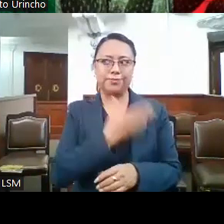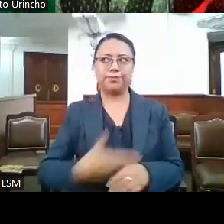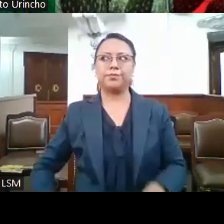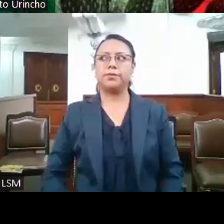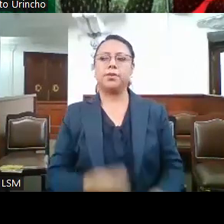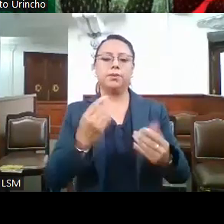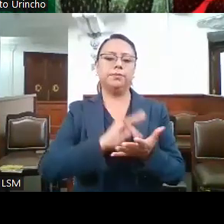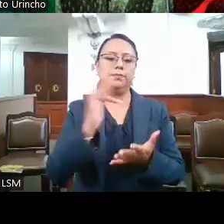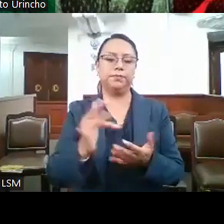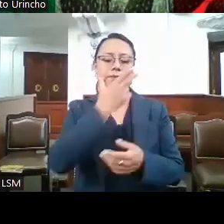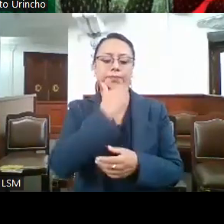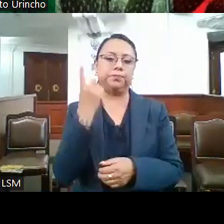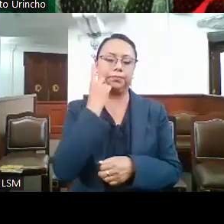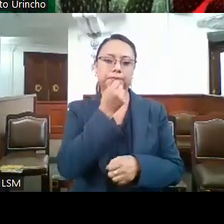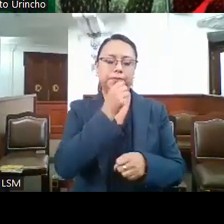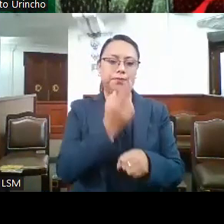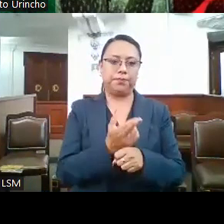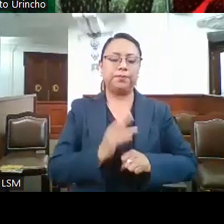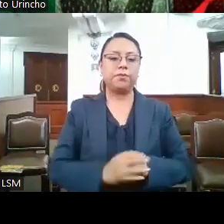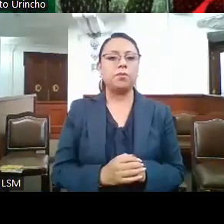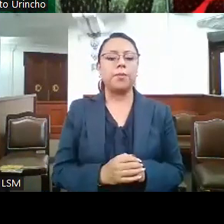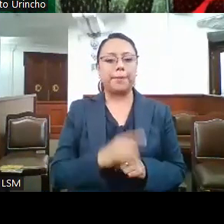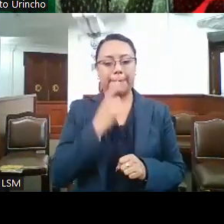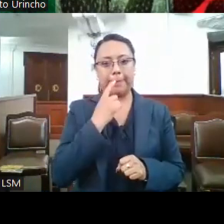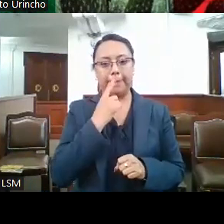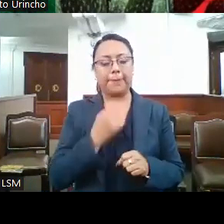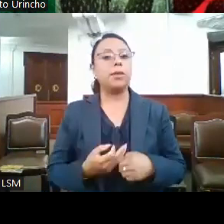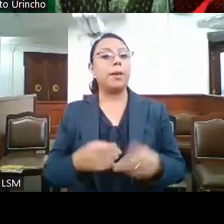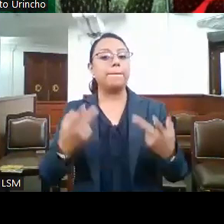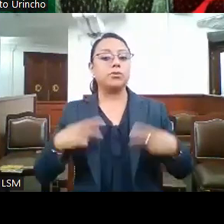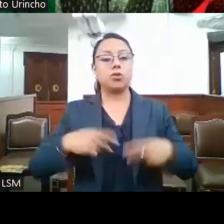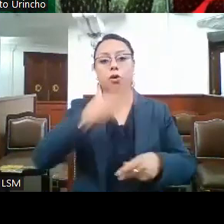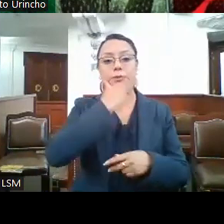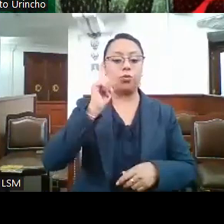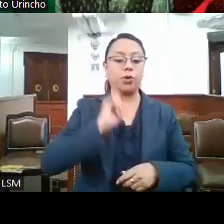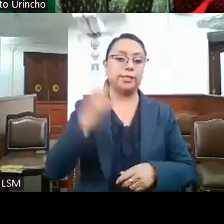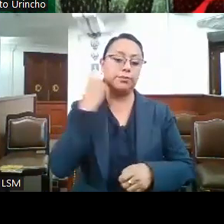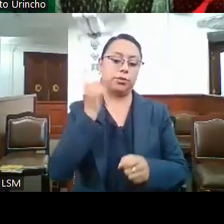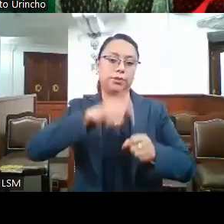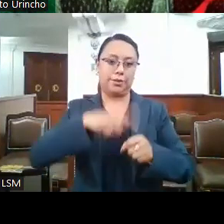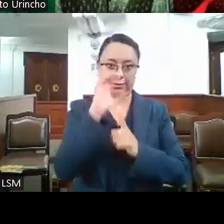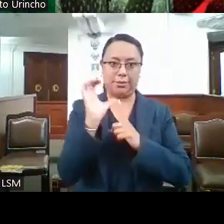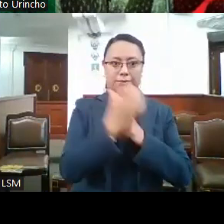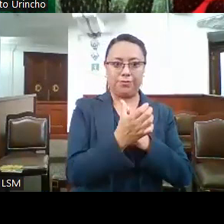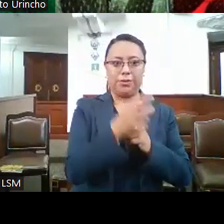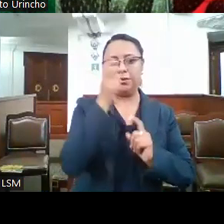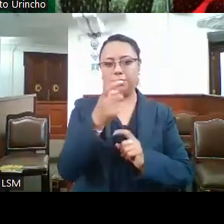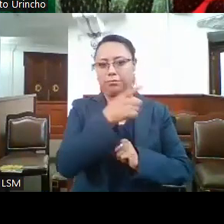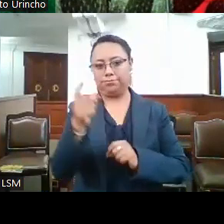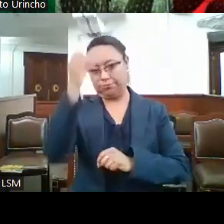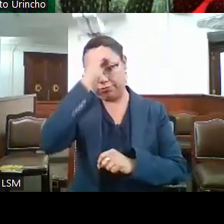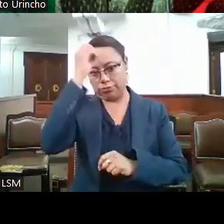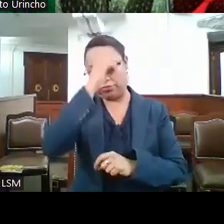gracias, diputado secretario. Diputadas y diputados, integrantes de la comisión, está a su consideración el punto de referencia. ¿Alguien desea hacer